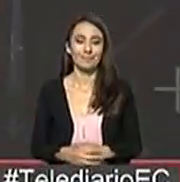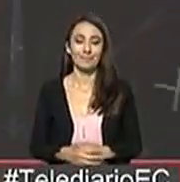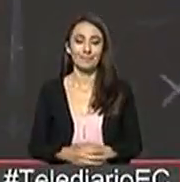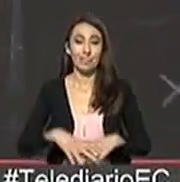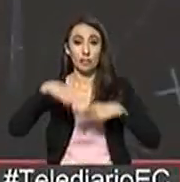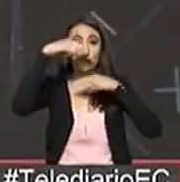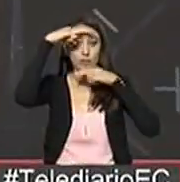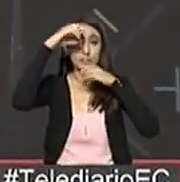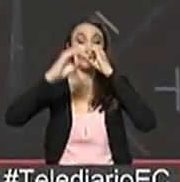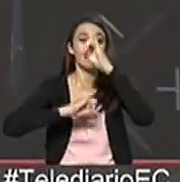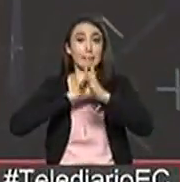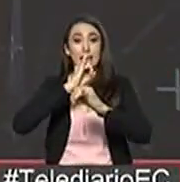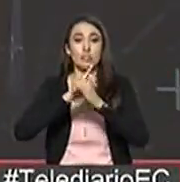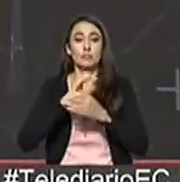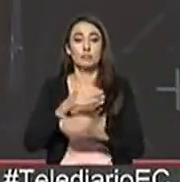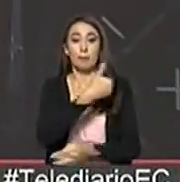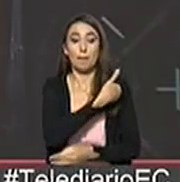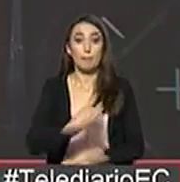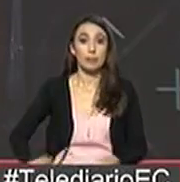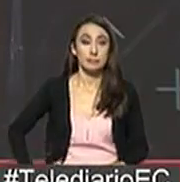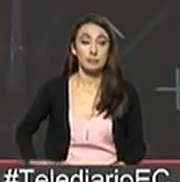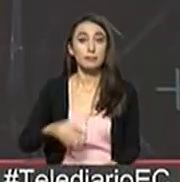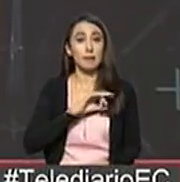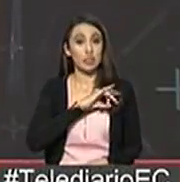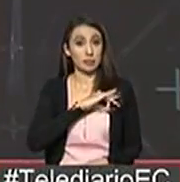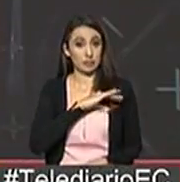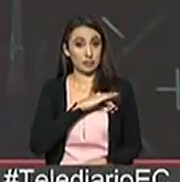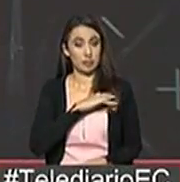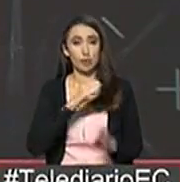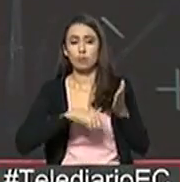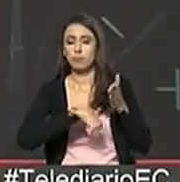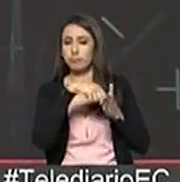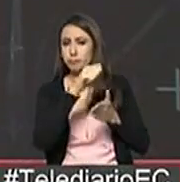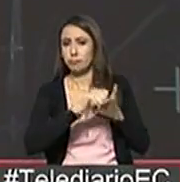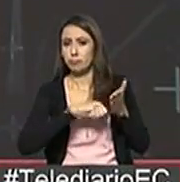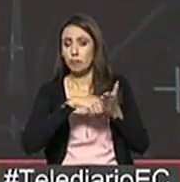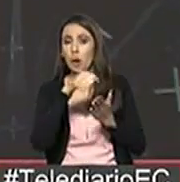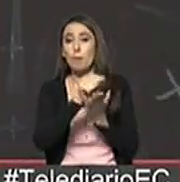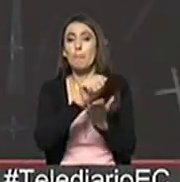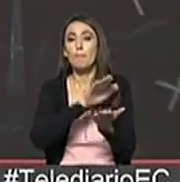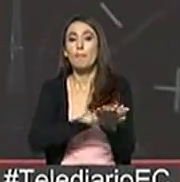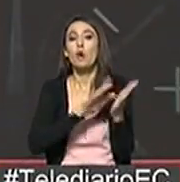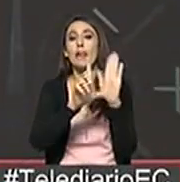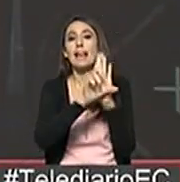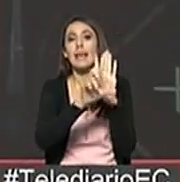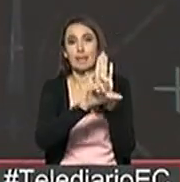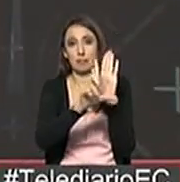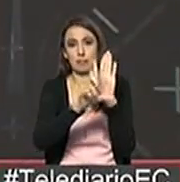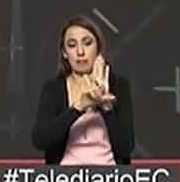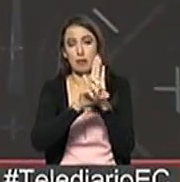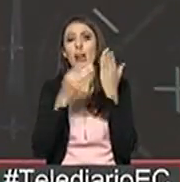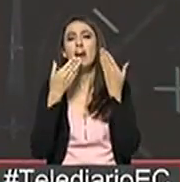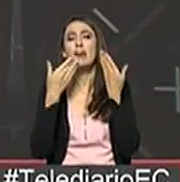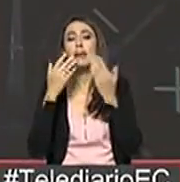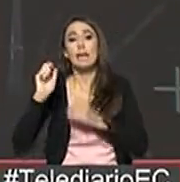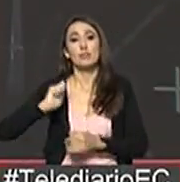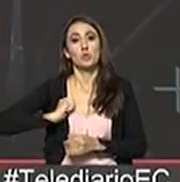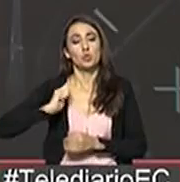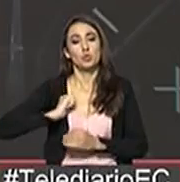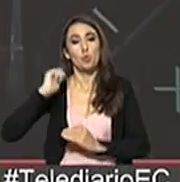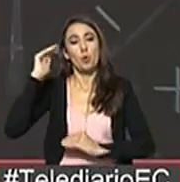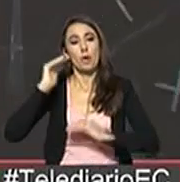Noticias internacionales. El presidente de Chile, Sebastián Piñera, firmó un proyecto de ley que establece un ingreso mínimo para los